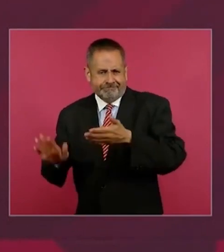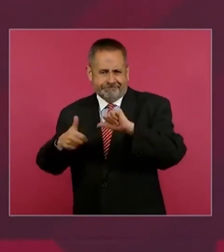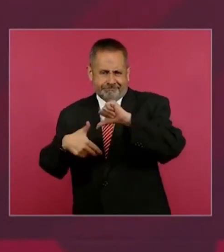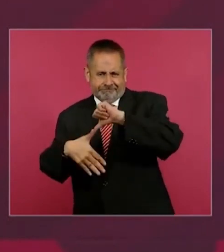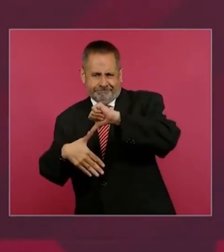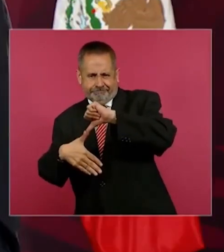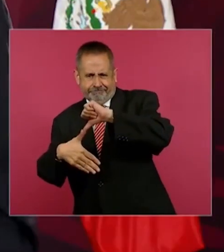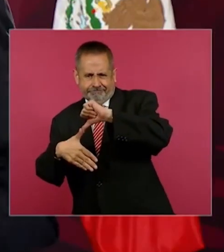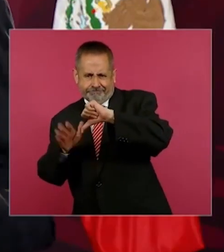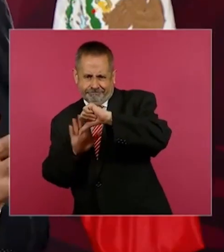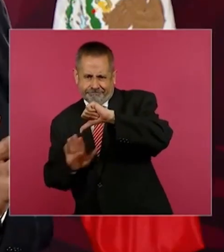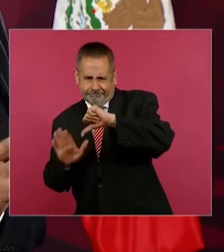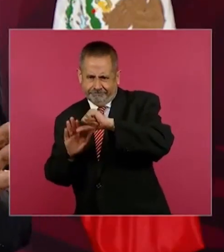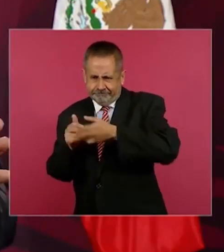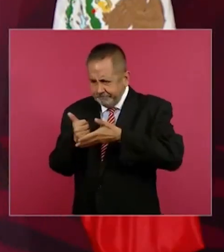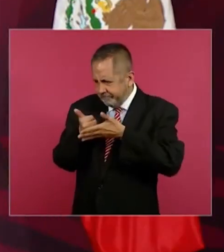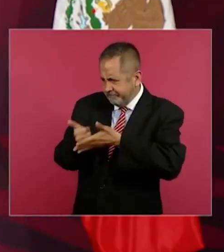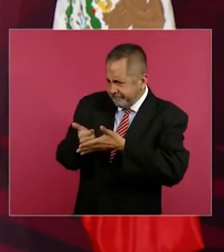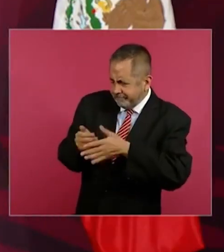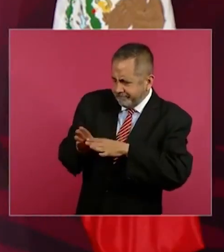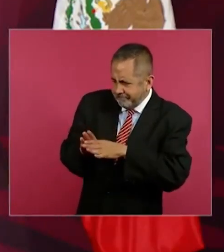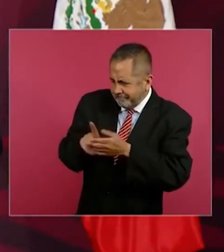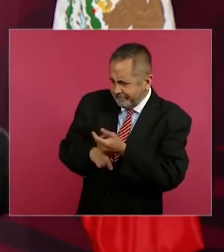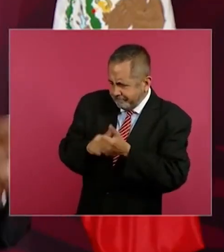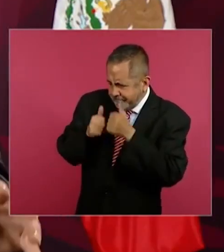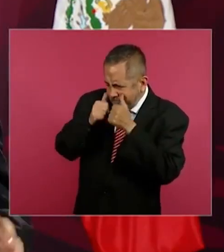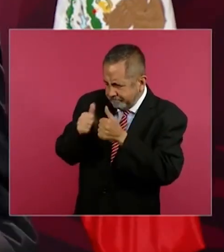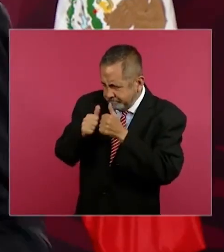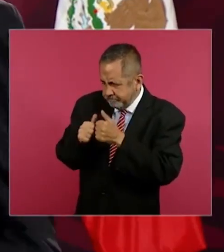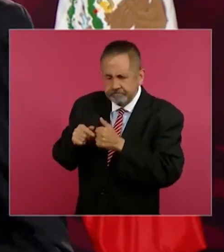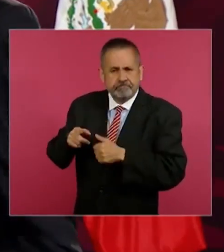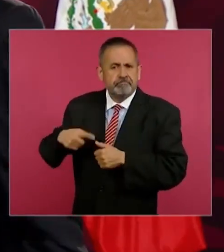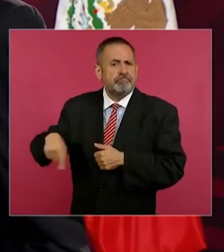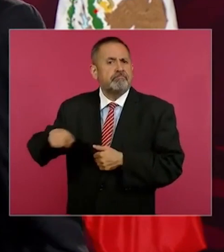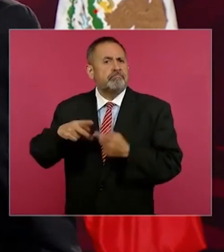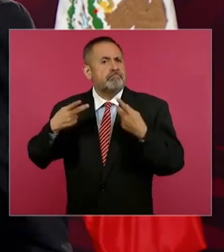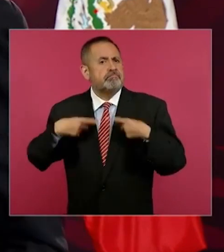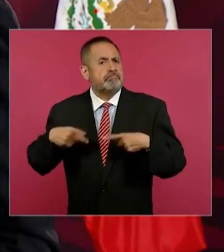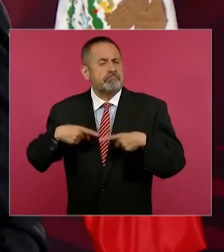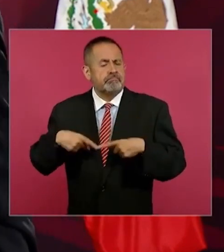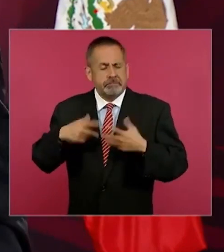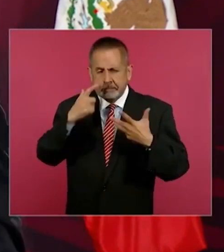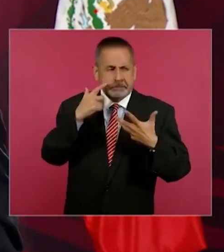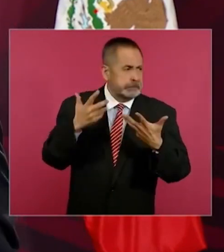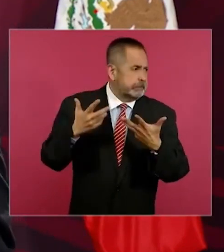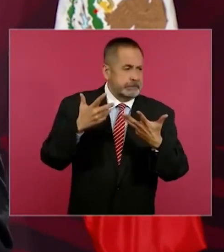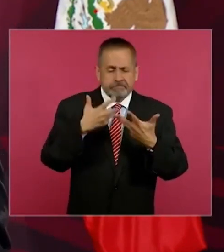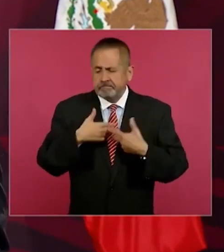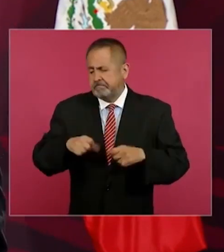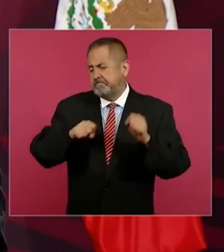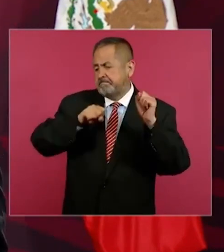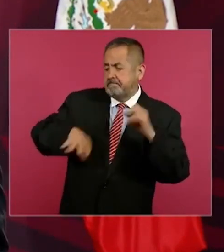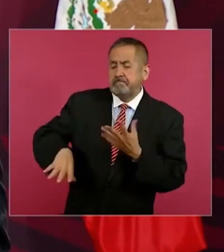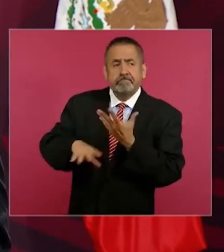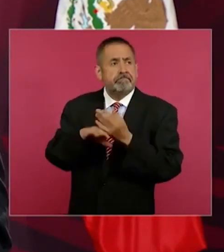ayudar para que la gente no se vea obligada